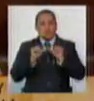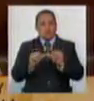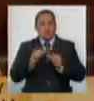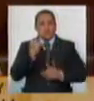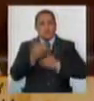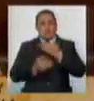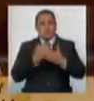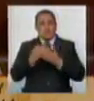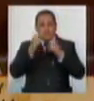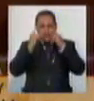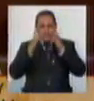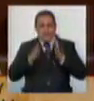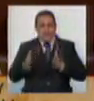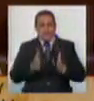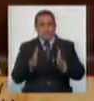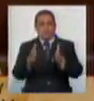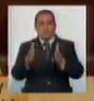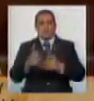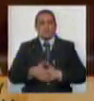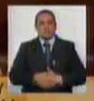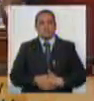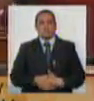avanzando en esa línea.